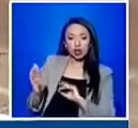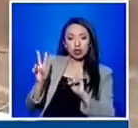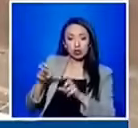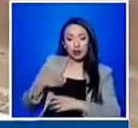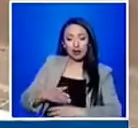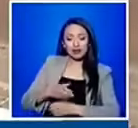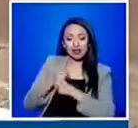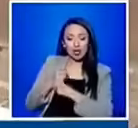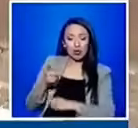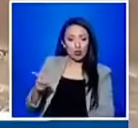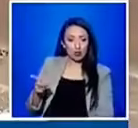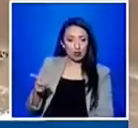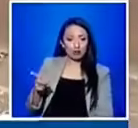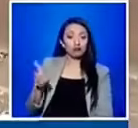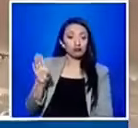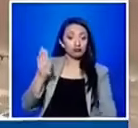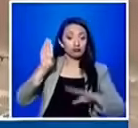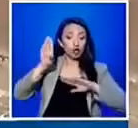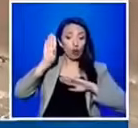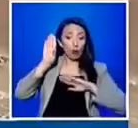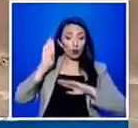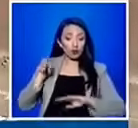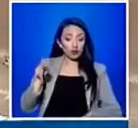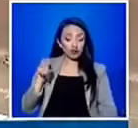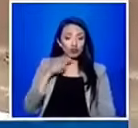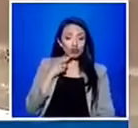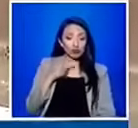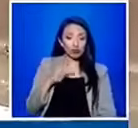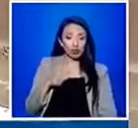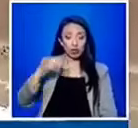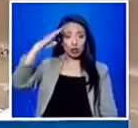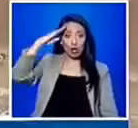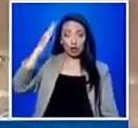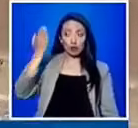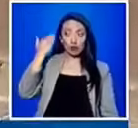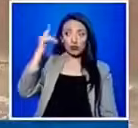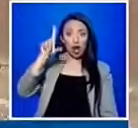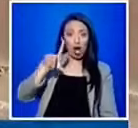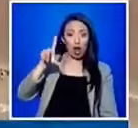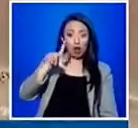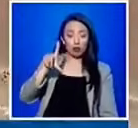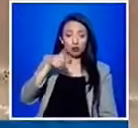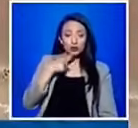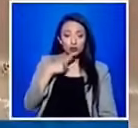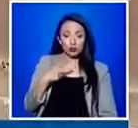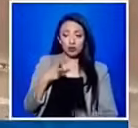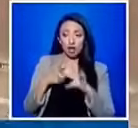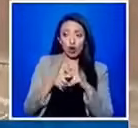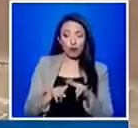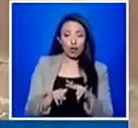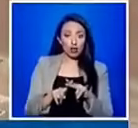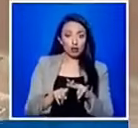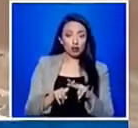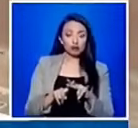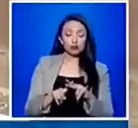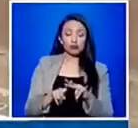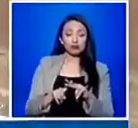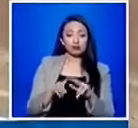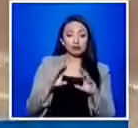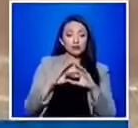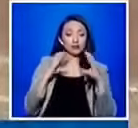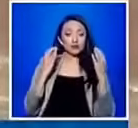fue parte del compromiso que dio la policía pues el día lunes, que ya se inició pues con la jornada de los